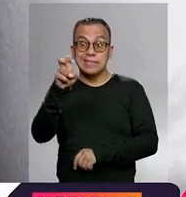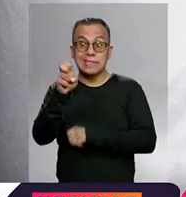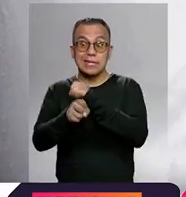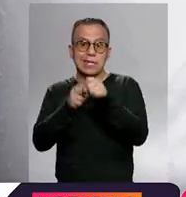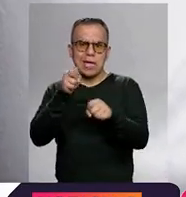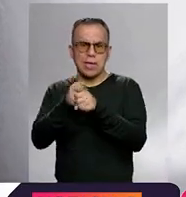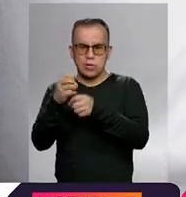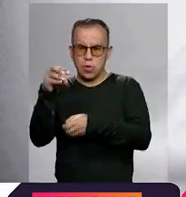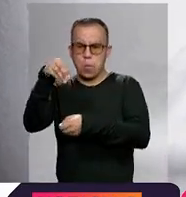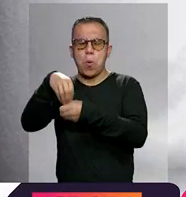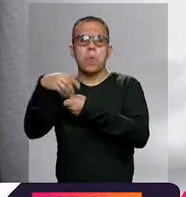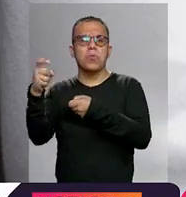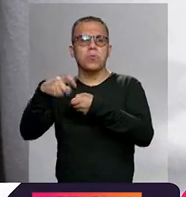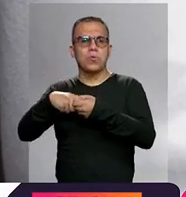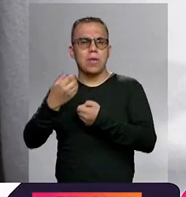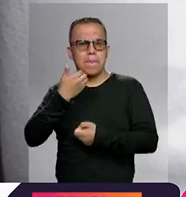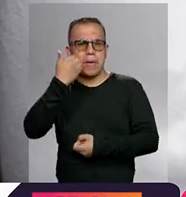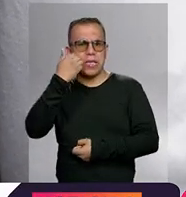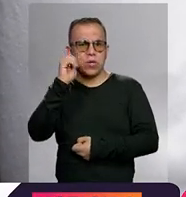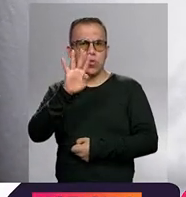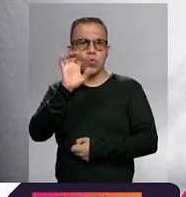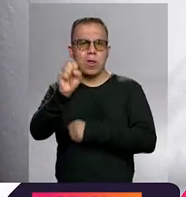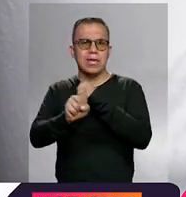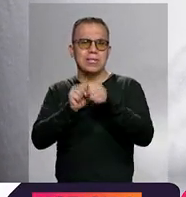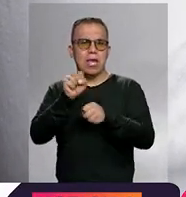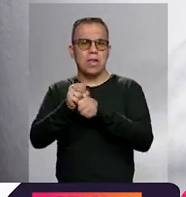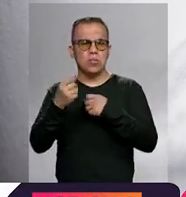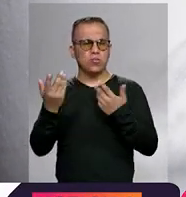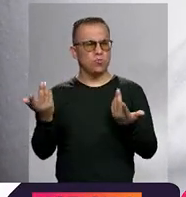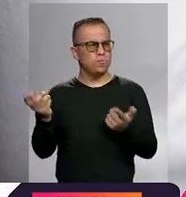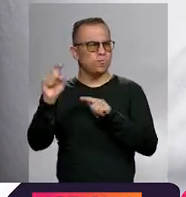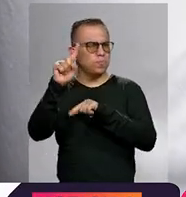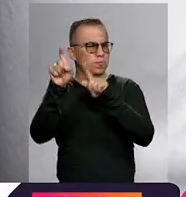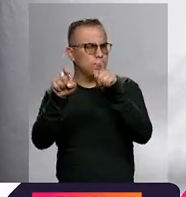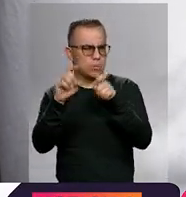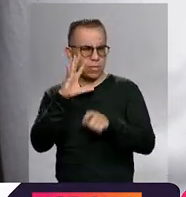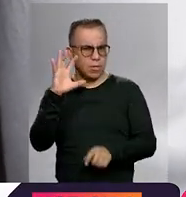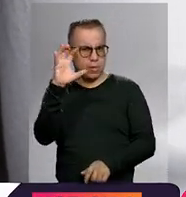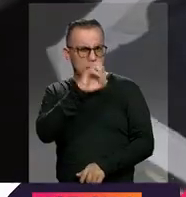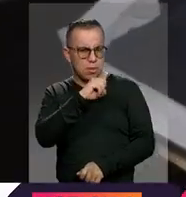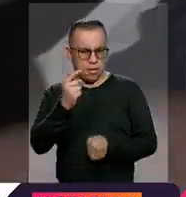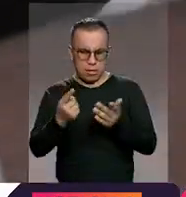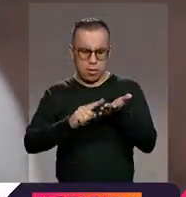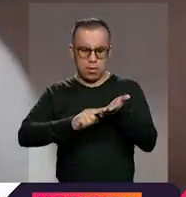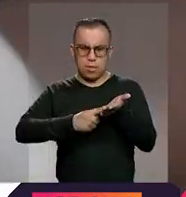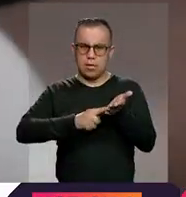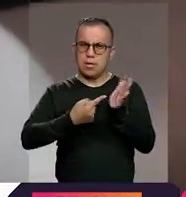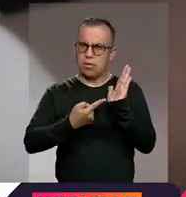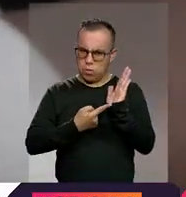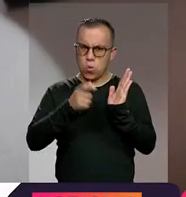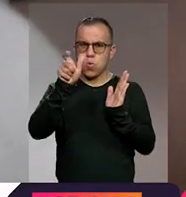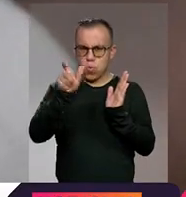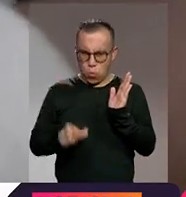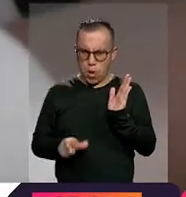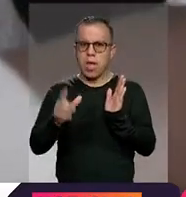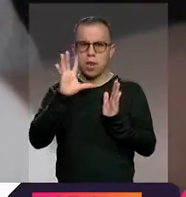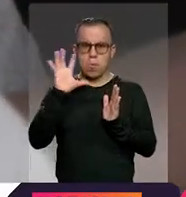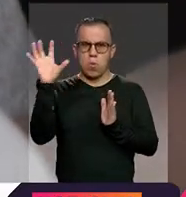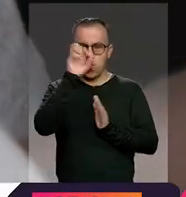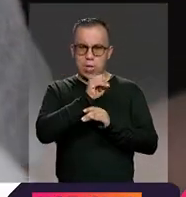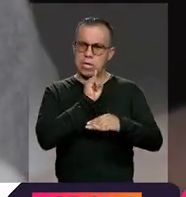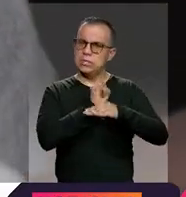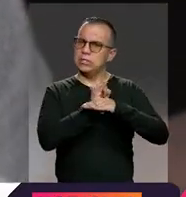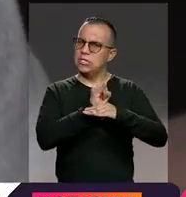17 estaba registrado como una persona mayor de 40 años? ¿Hay reconocimiento dactilar para reconocer los cuerpos que llegan al